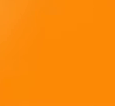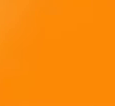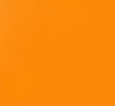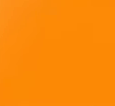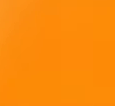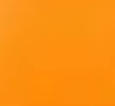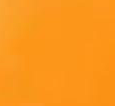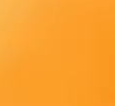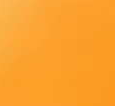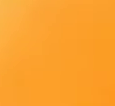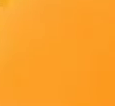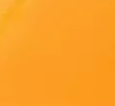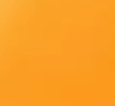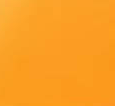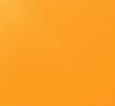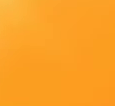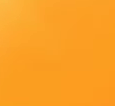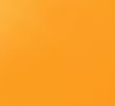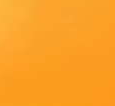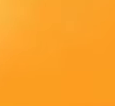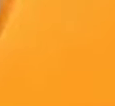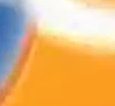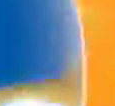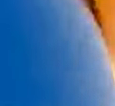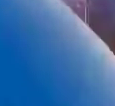Bienvenidos al sorteo Loto.